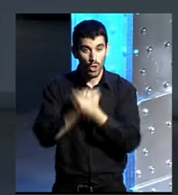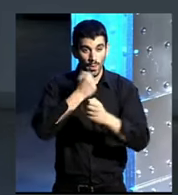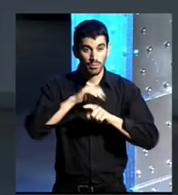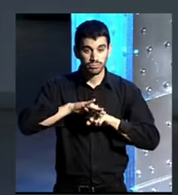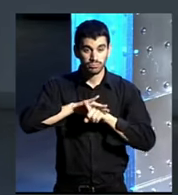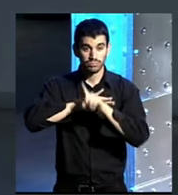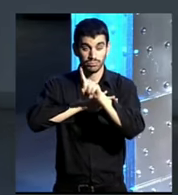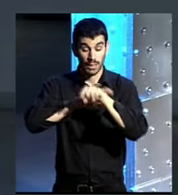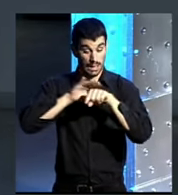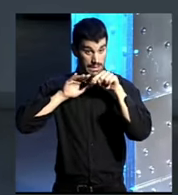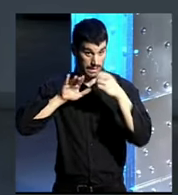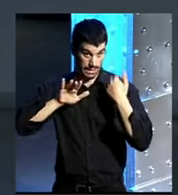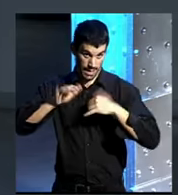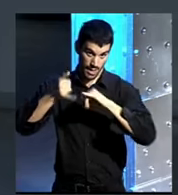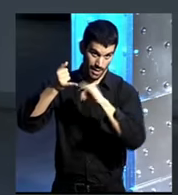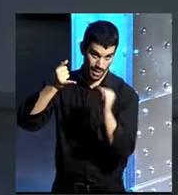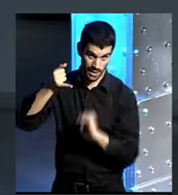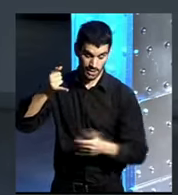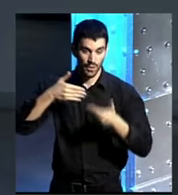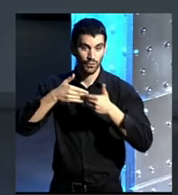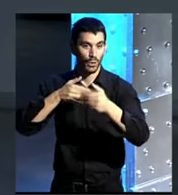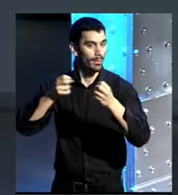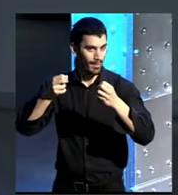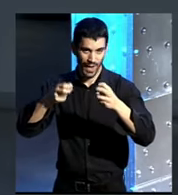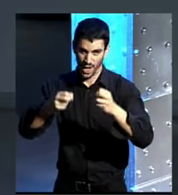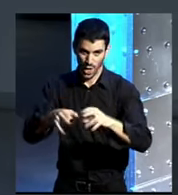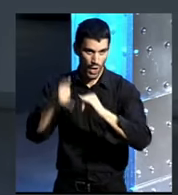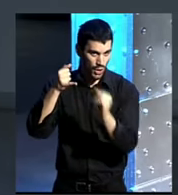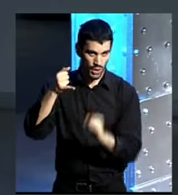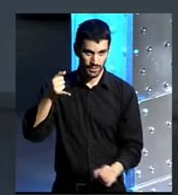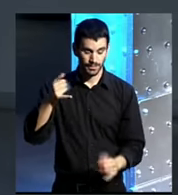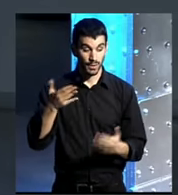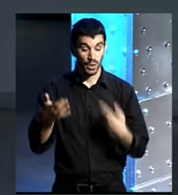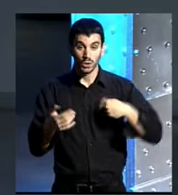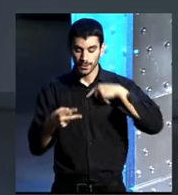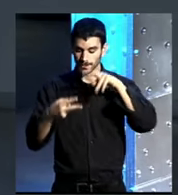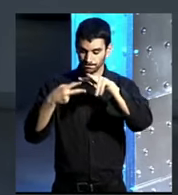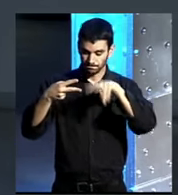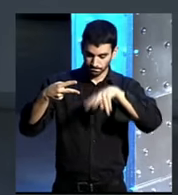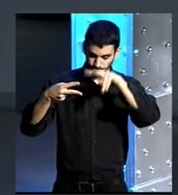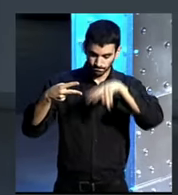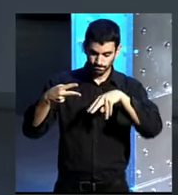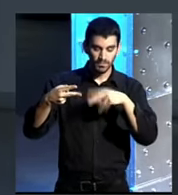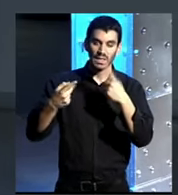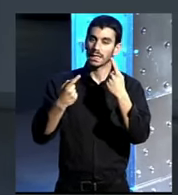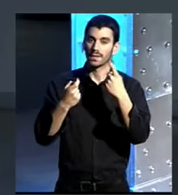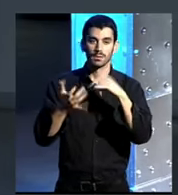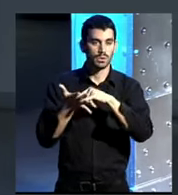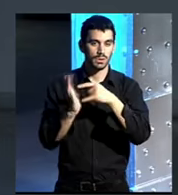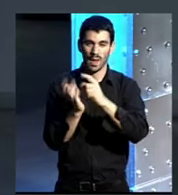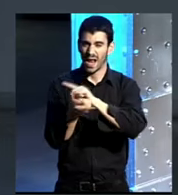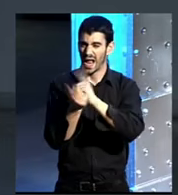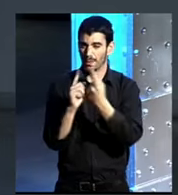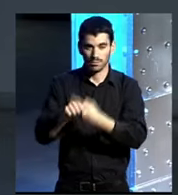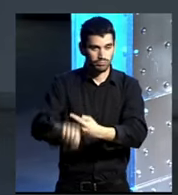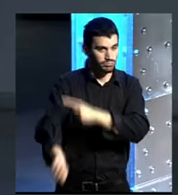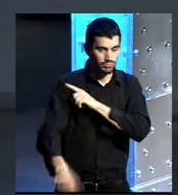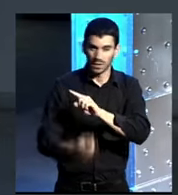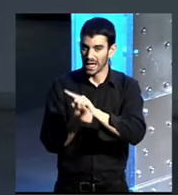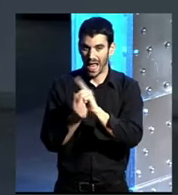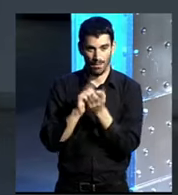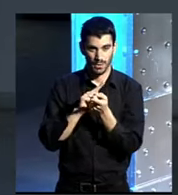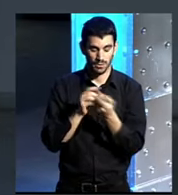estar más. Entonces vimos que es necesario tener cambios sistémicos y radicales. Es imposible continuar